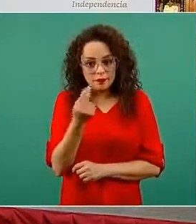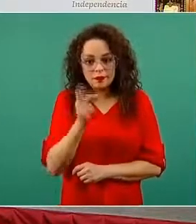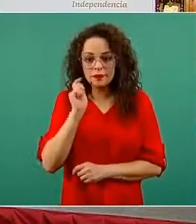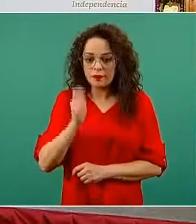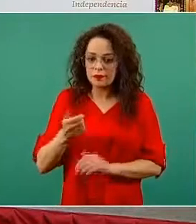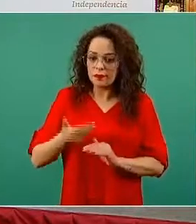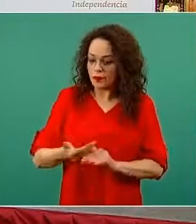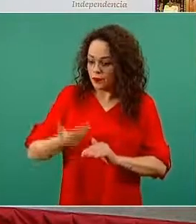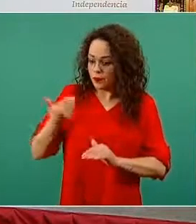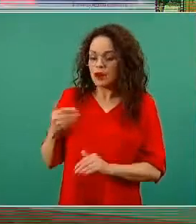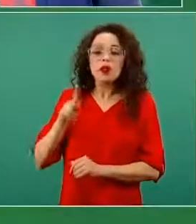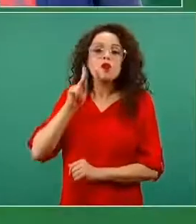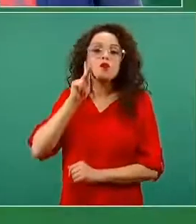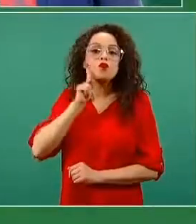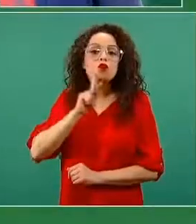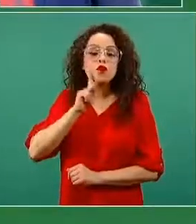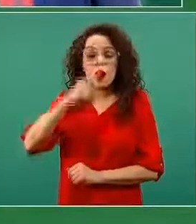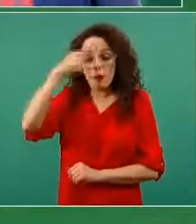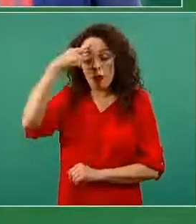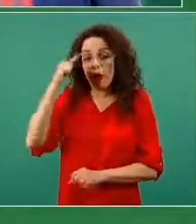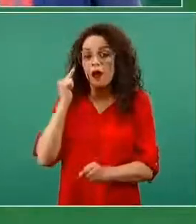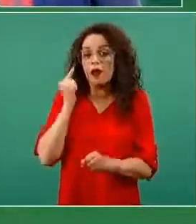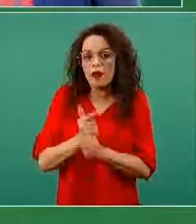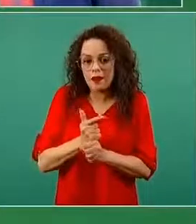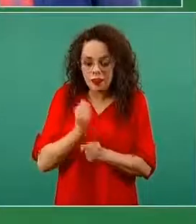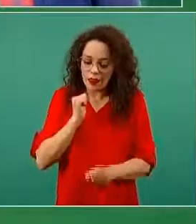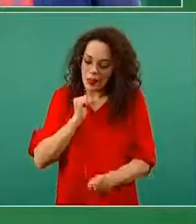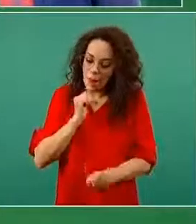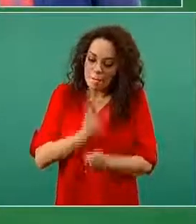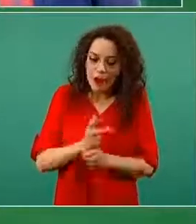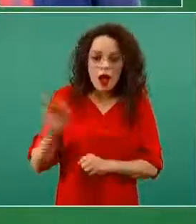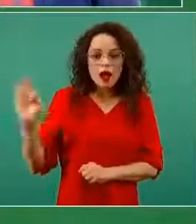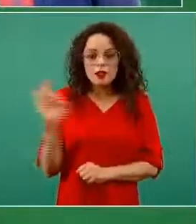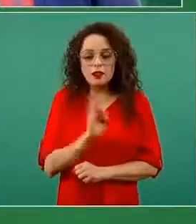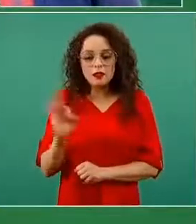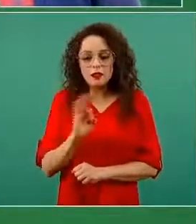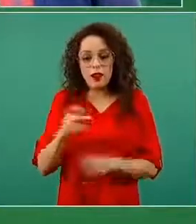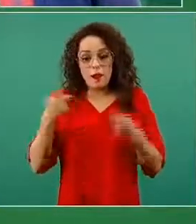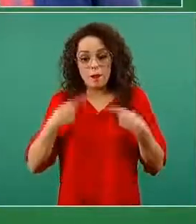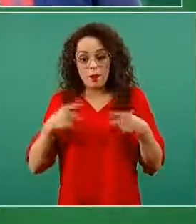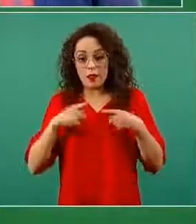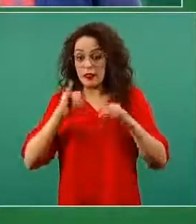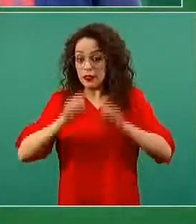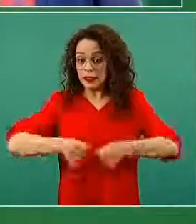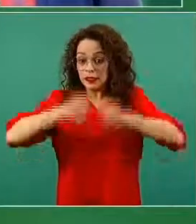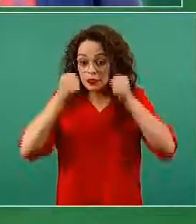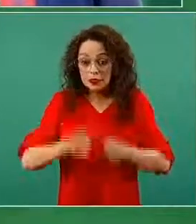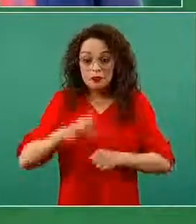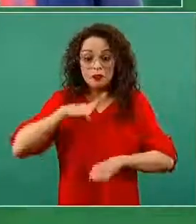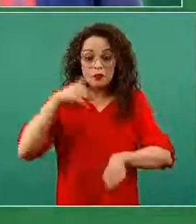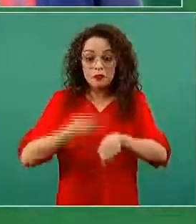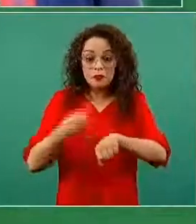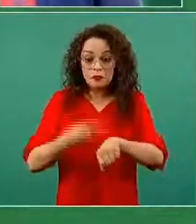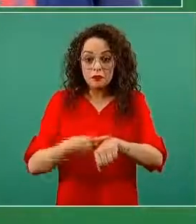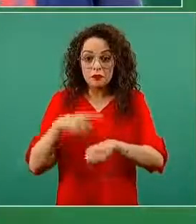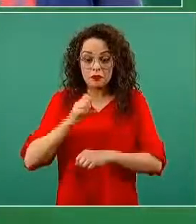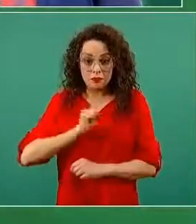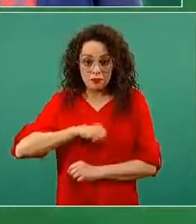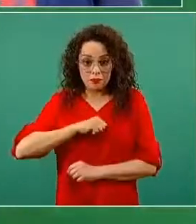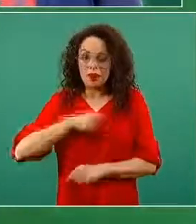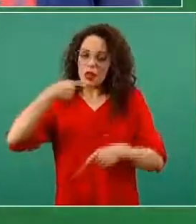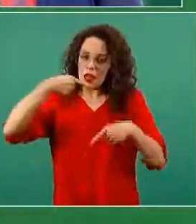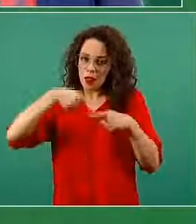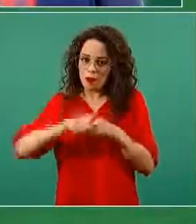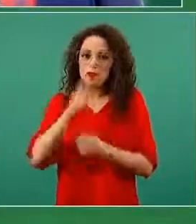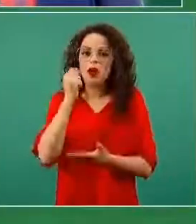poder tener un diagnóstico temprano, el poder, en caso de que la persona se confirme que vive con VIH, iniciar este